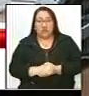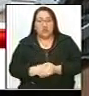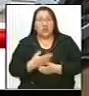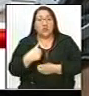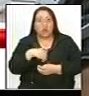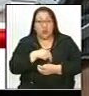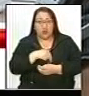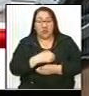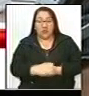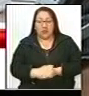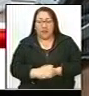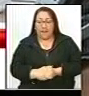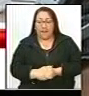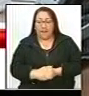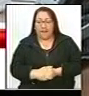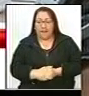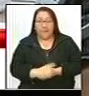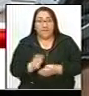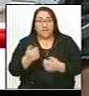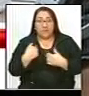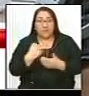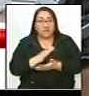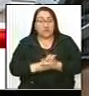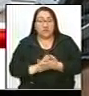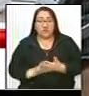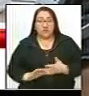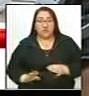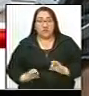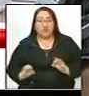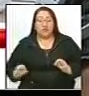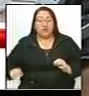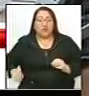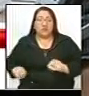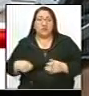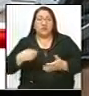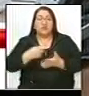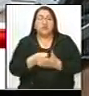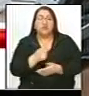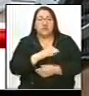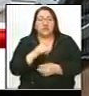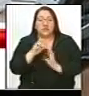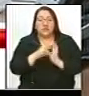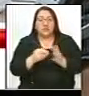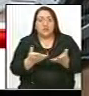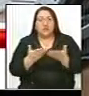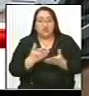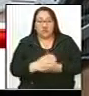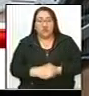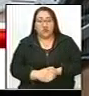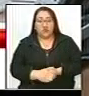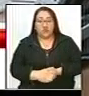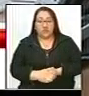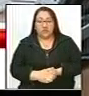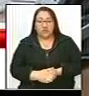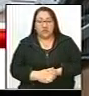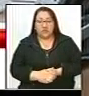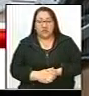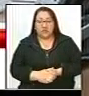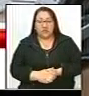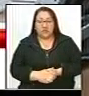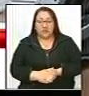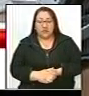Nosotros no tenemos a la fecha ningún desembolso pendiente que el gobierno regional nos haya solicitado.